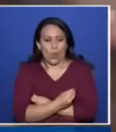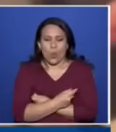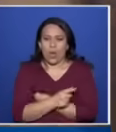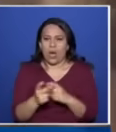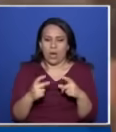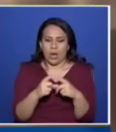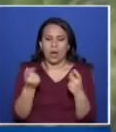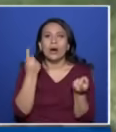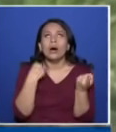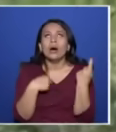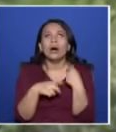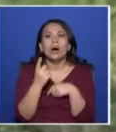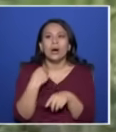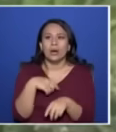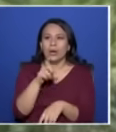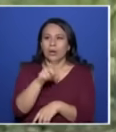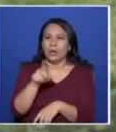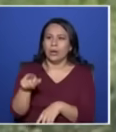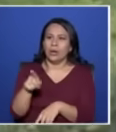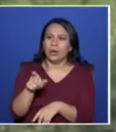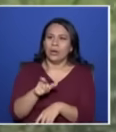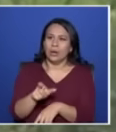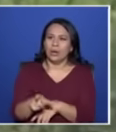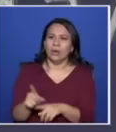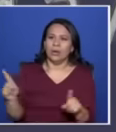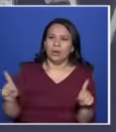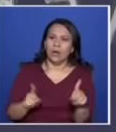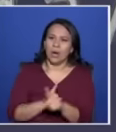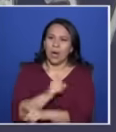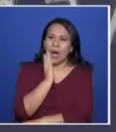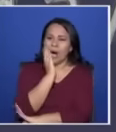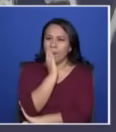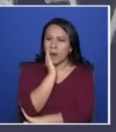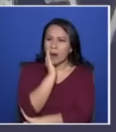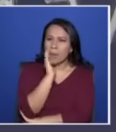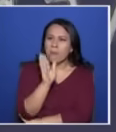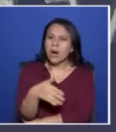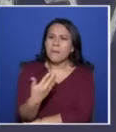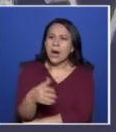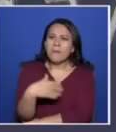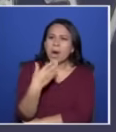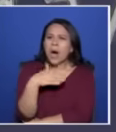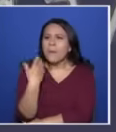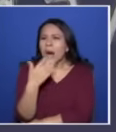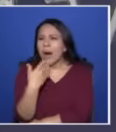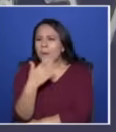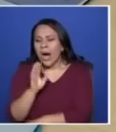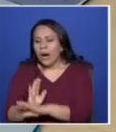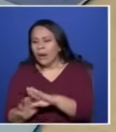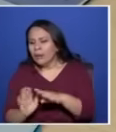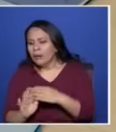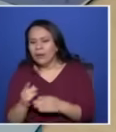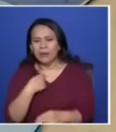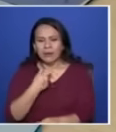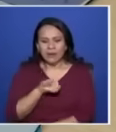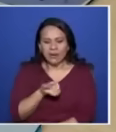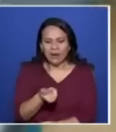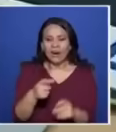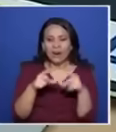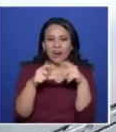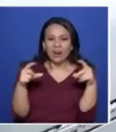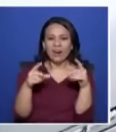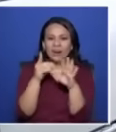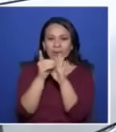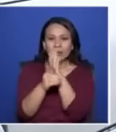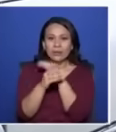bandas distraen a las personas en los cajeros automáticos para reemplazar su tarjeta de débito o incluso de crédito. Por una